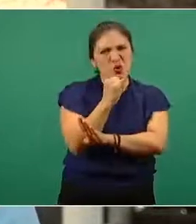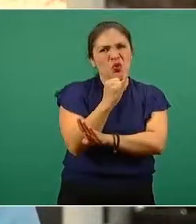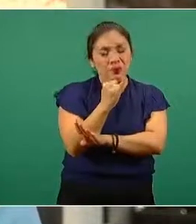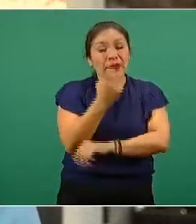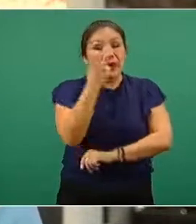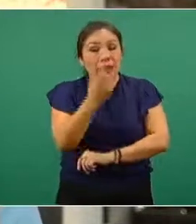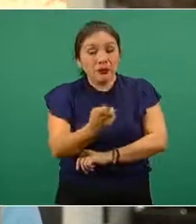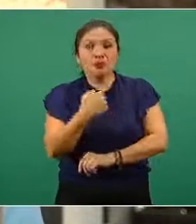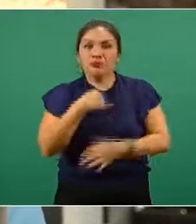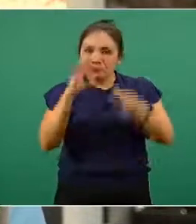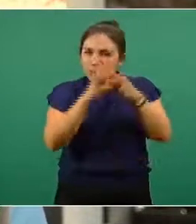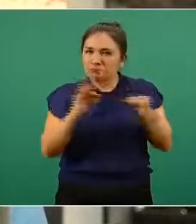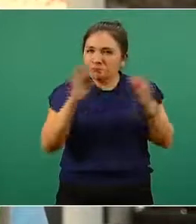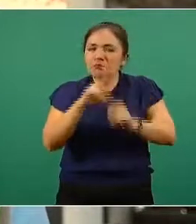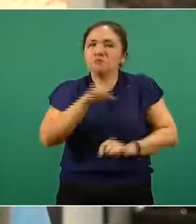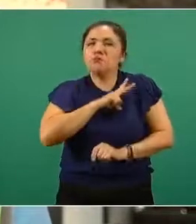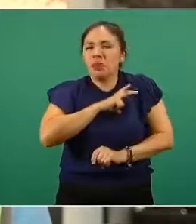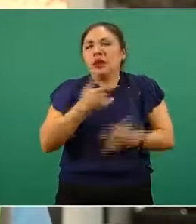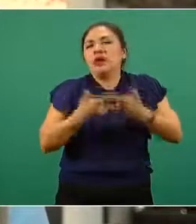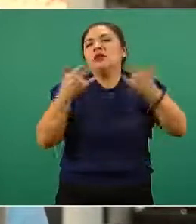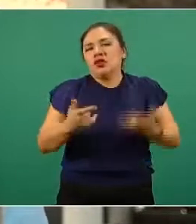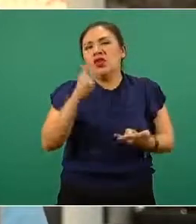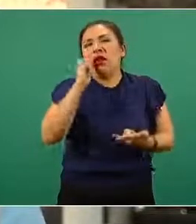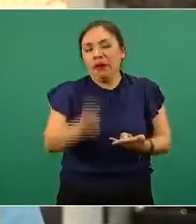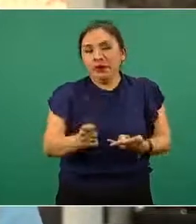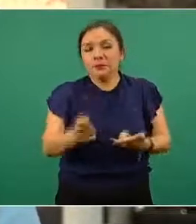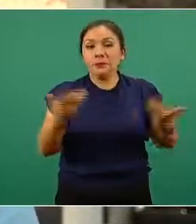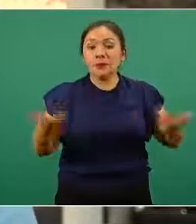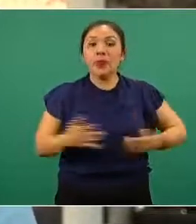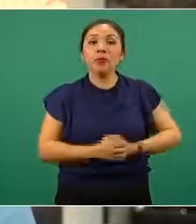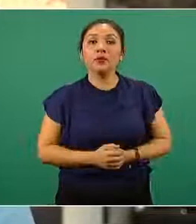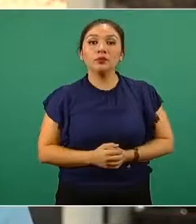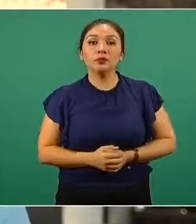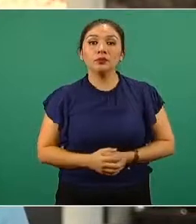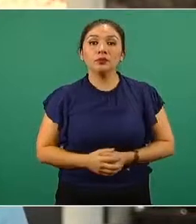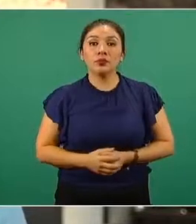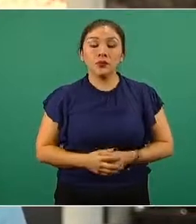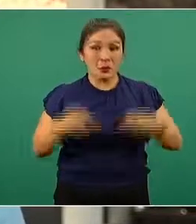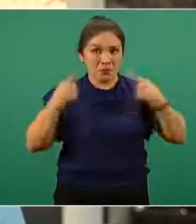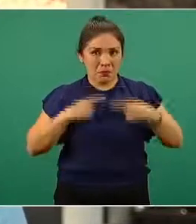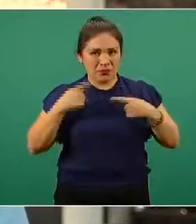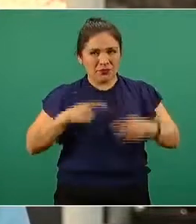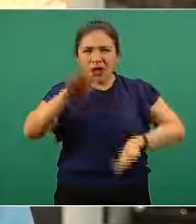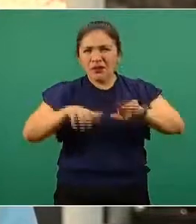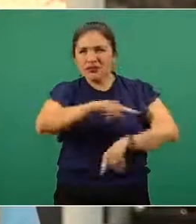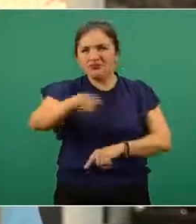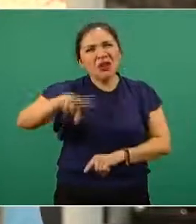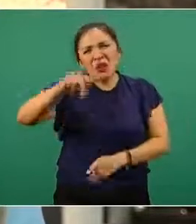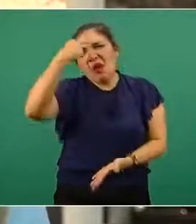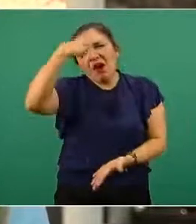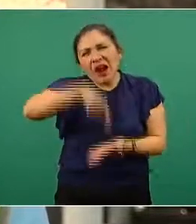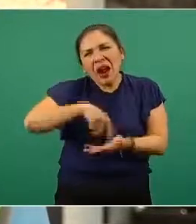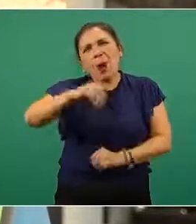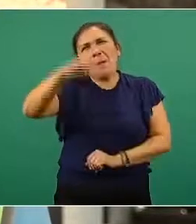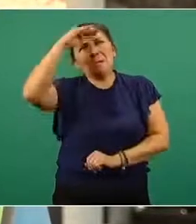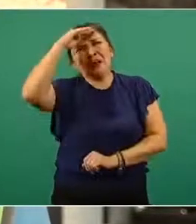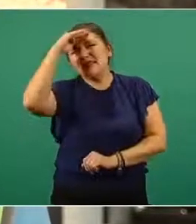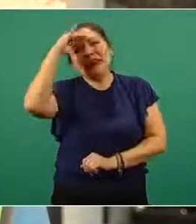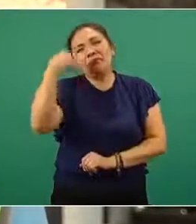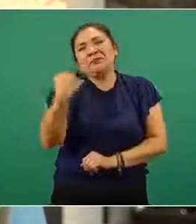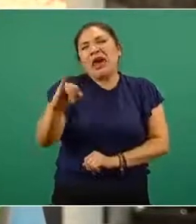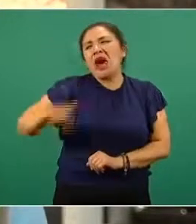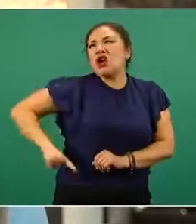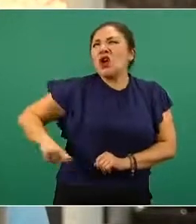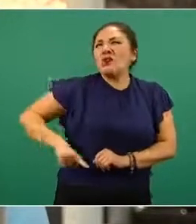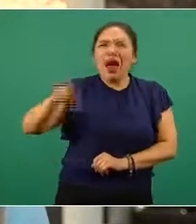El cual les comparto un poquito de mi anécdota, que gente que no cree, gente que piensa que todavía es un invento